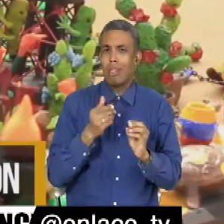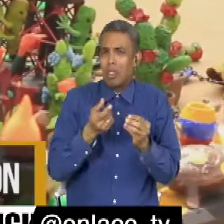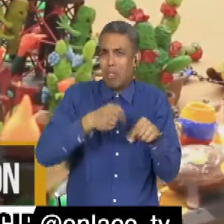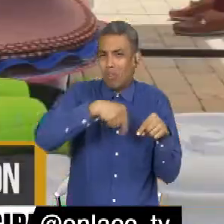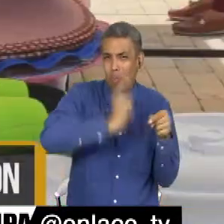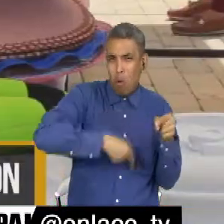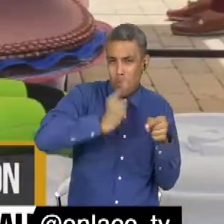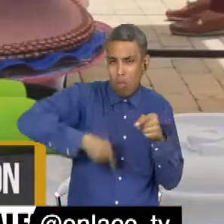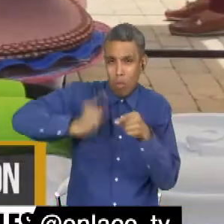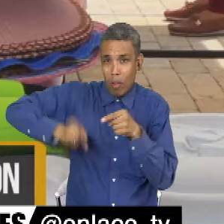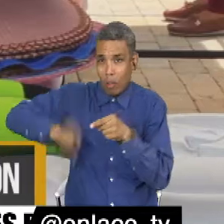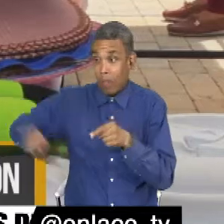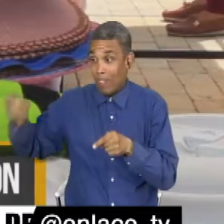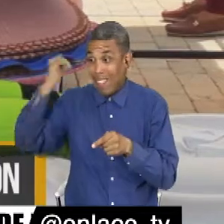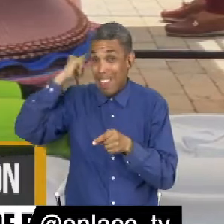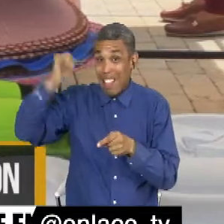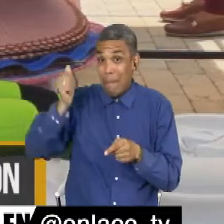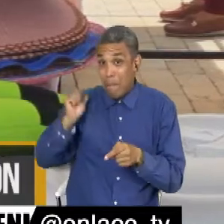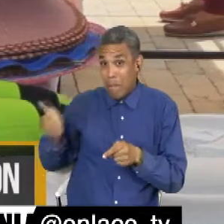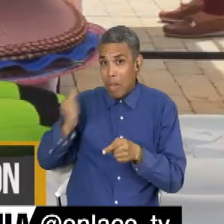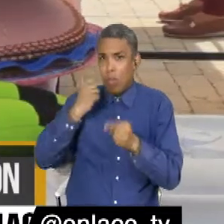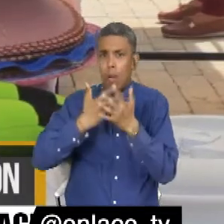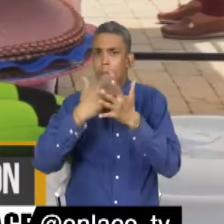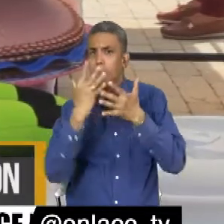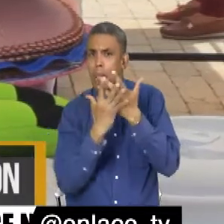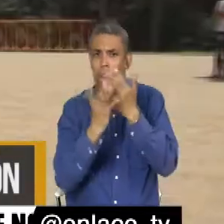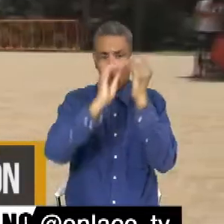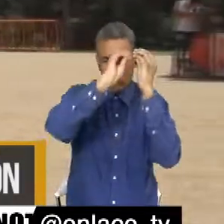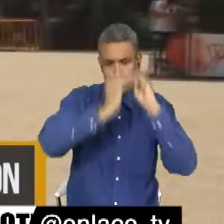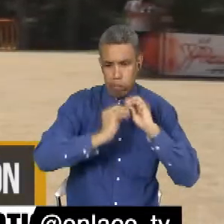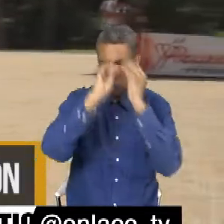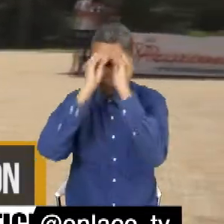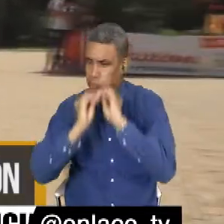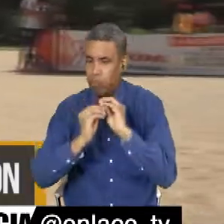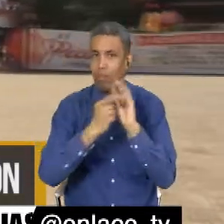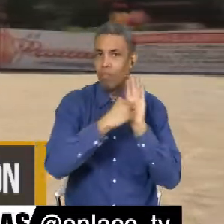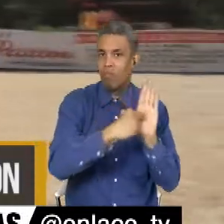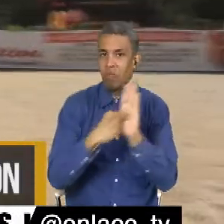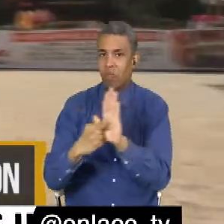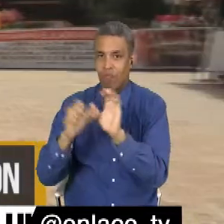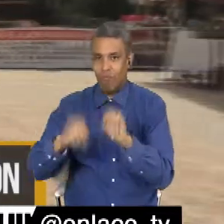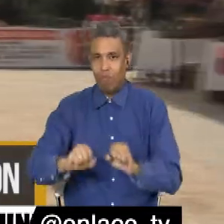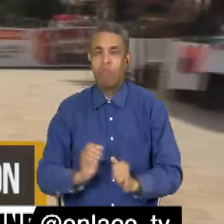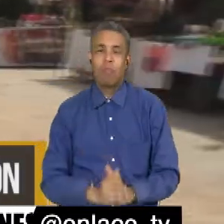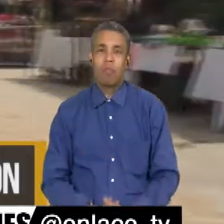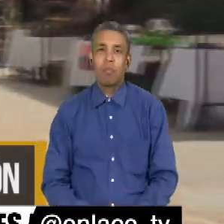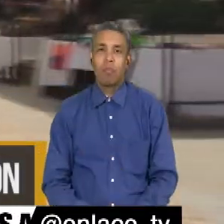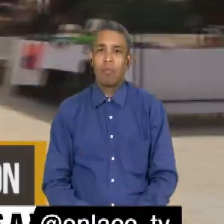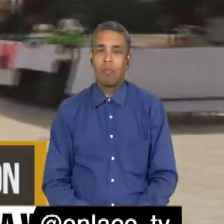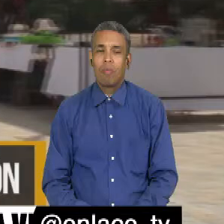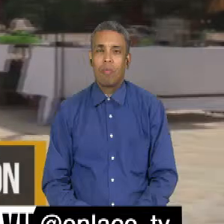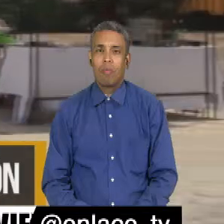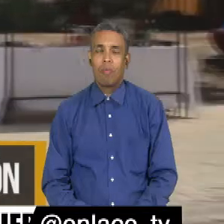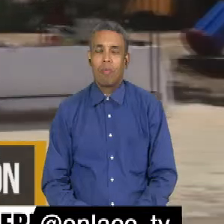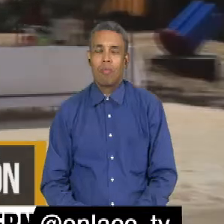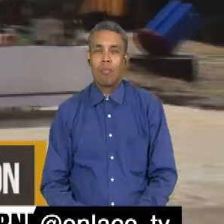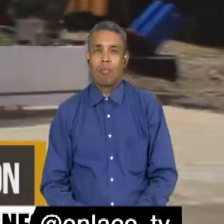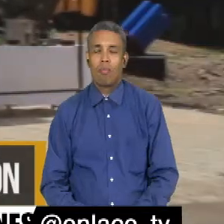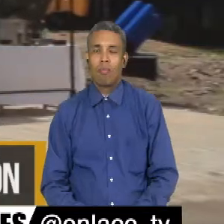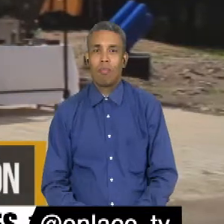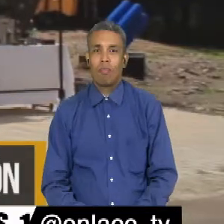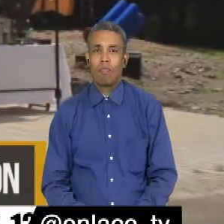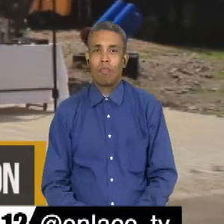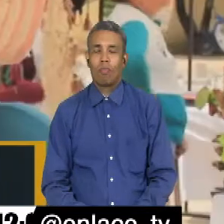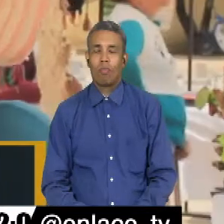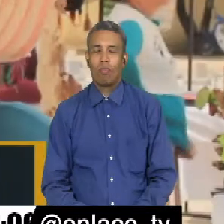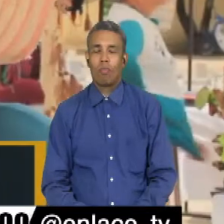otros productos hechos con sus propias manos, son exhibidos a la comunidad en general, a quienes le pidieron su respaldo. Estoy muy contenta